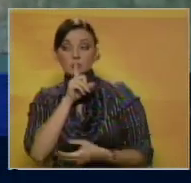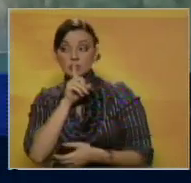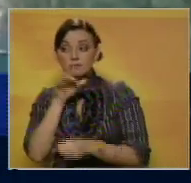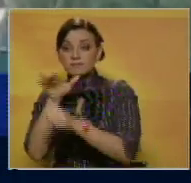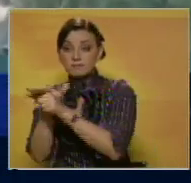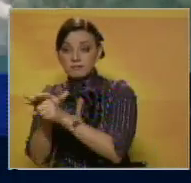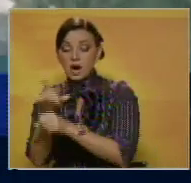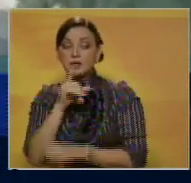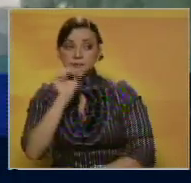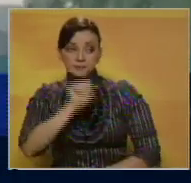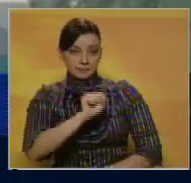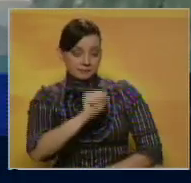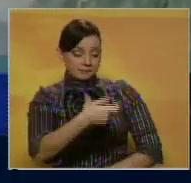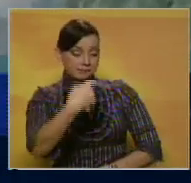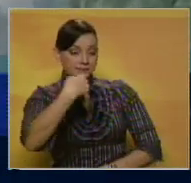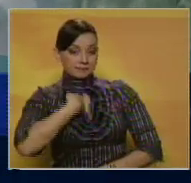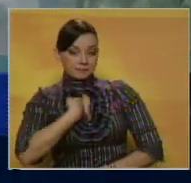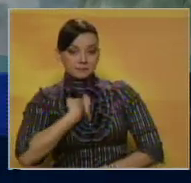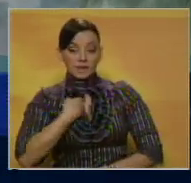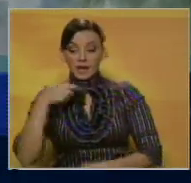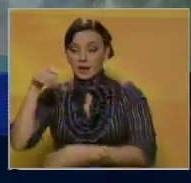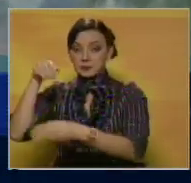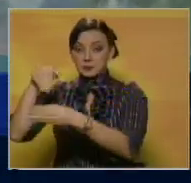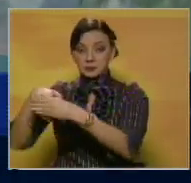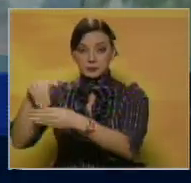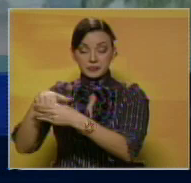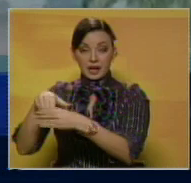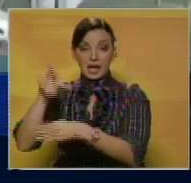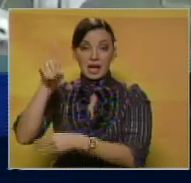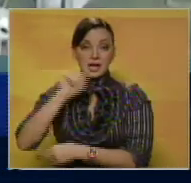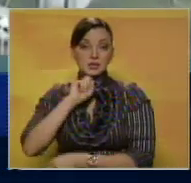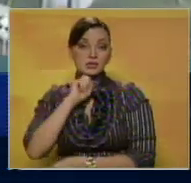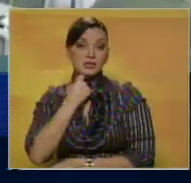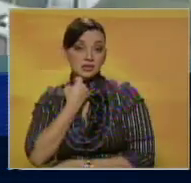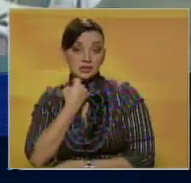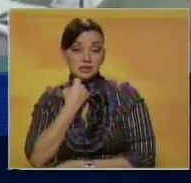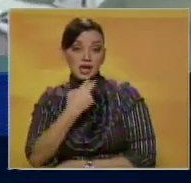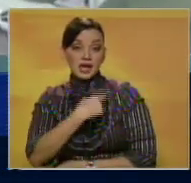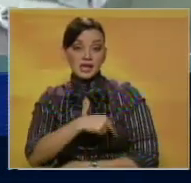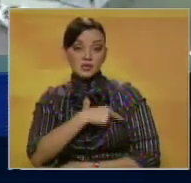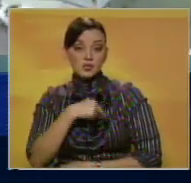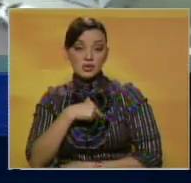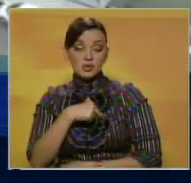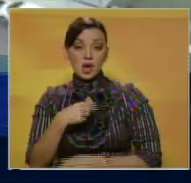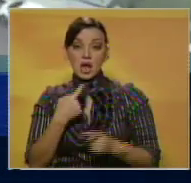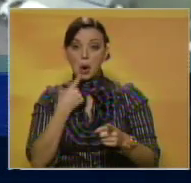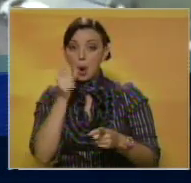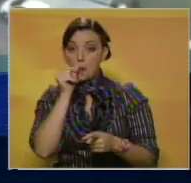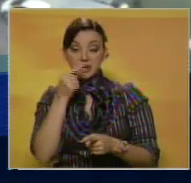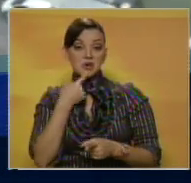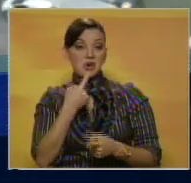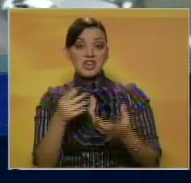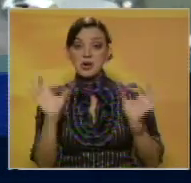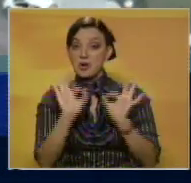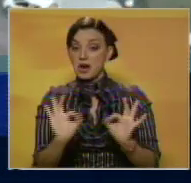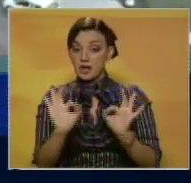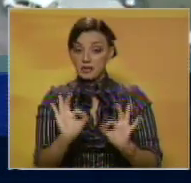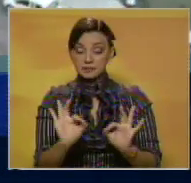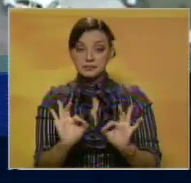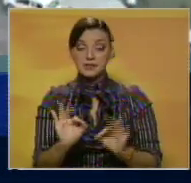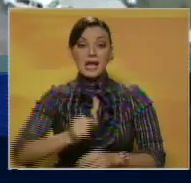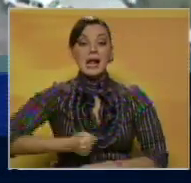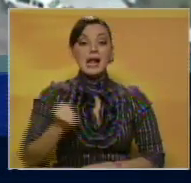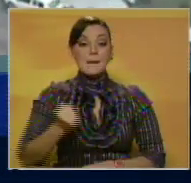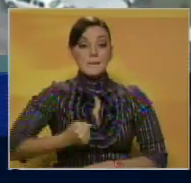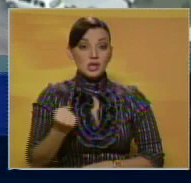si el parlamentario depositó ese dinero en cuentas bancarias secretas en Suiza sin haber declarado. La Policía Federal brasileña allanó